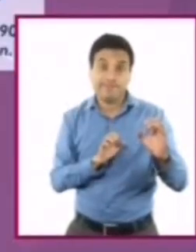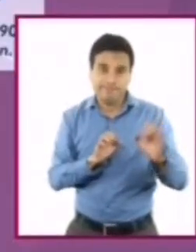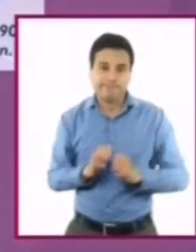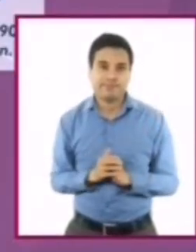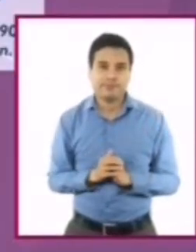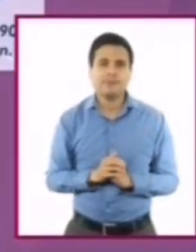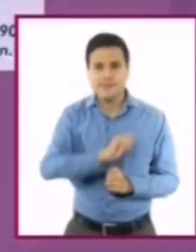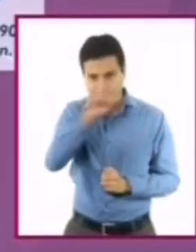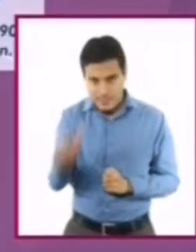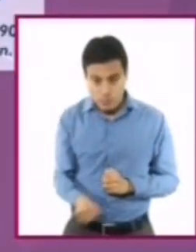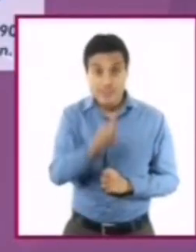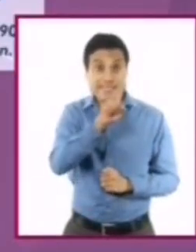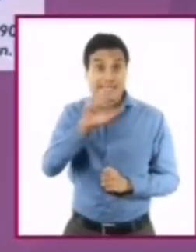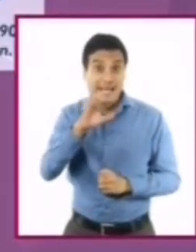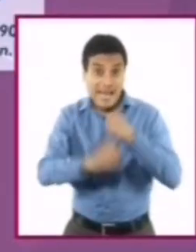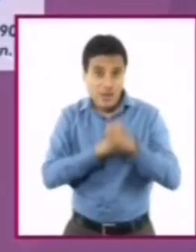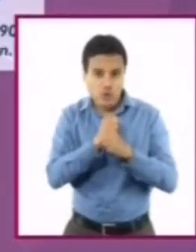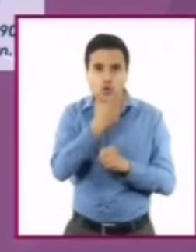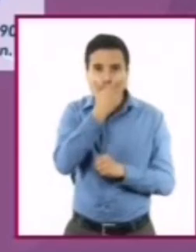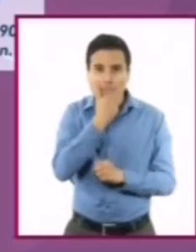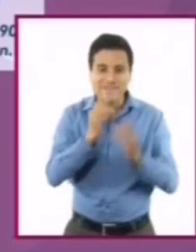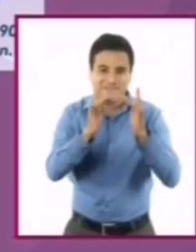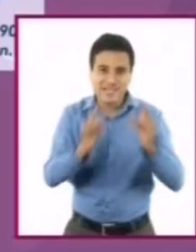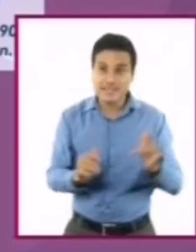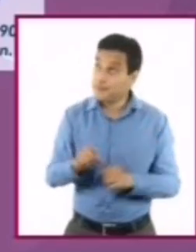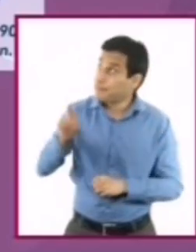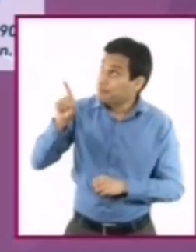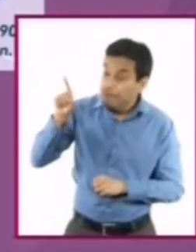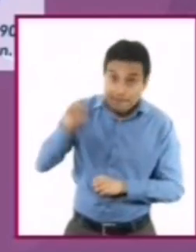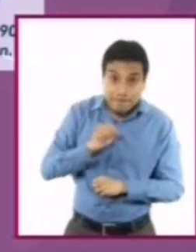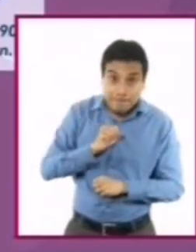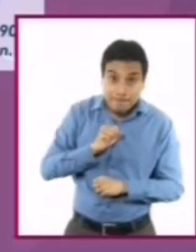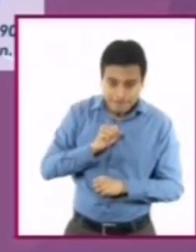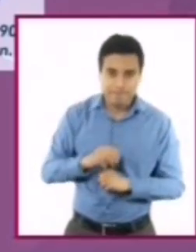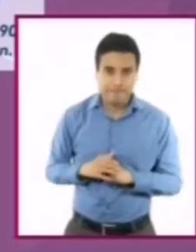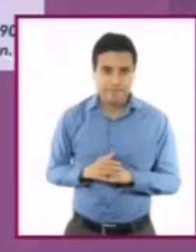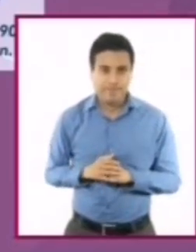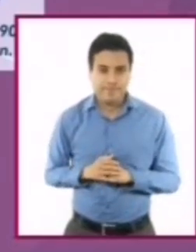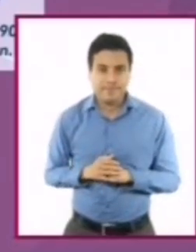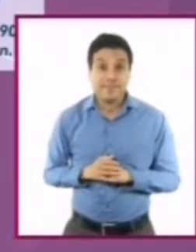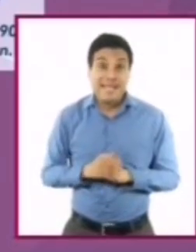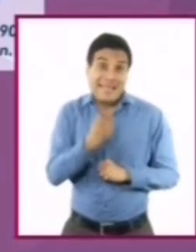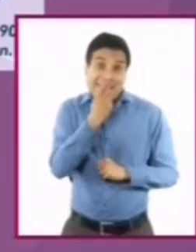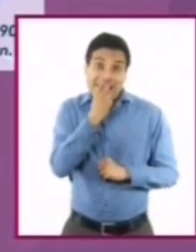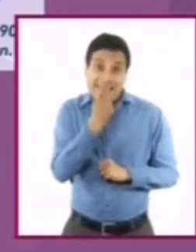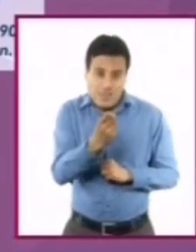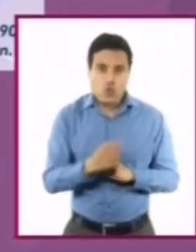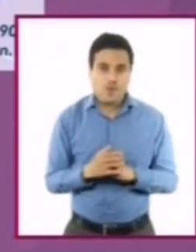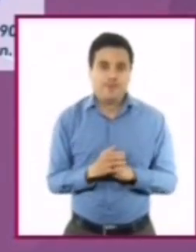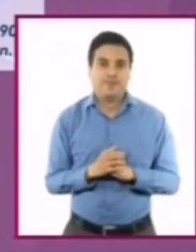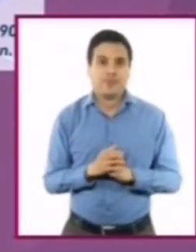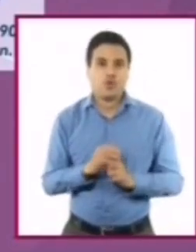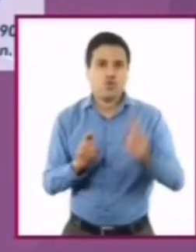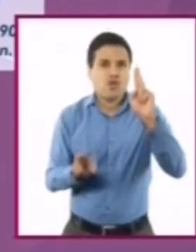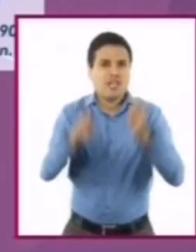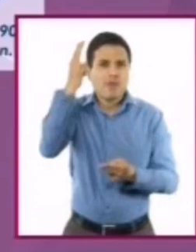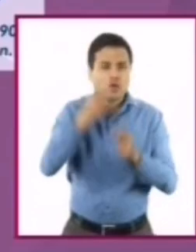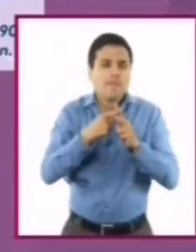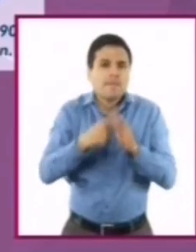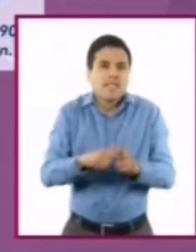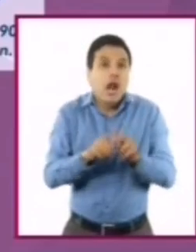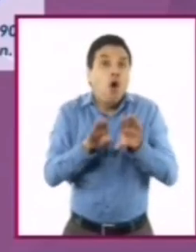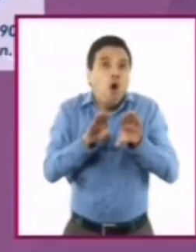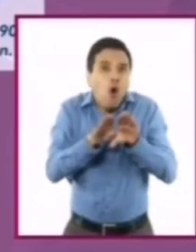Más de un siglo después, el astrónomo francés Pierre-Simon Laplace desarrolló una teoría sobre el origen del sistema solar,